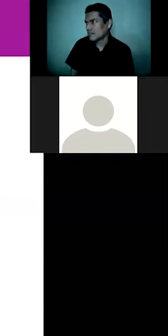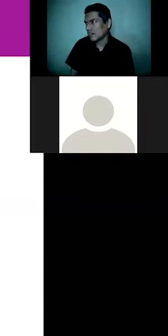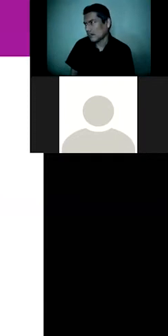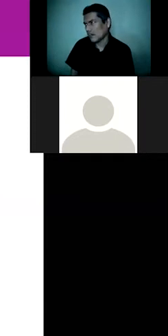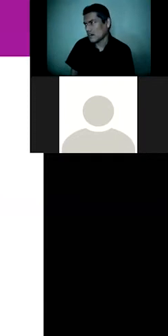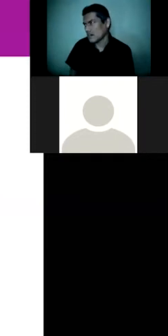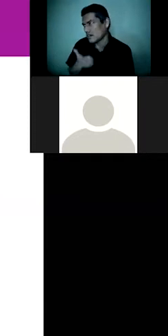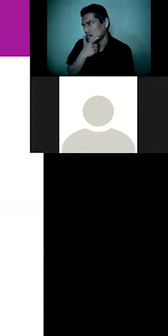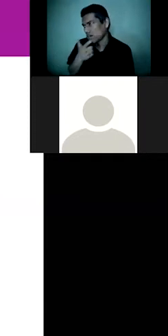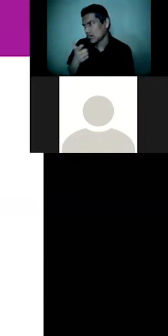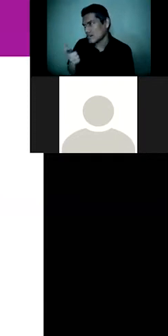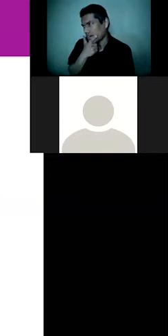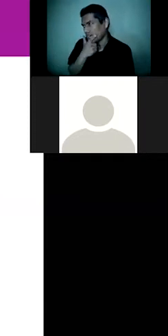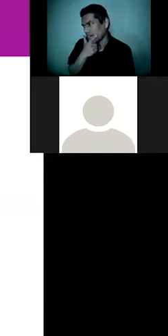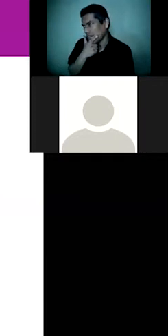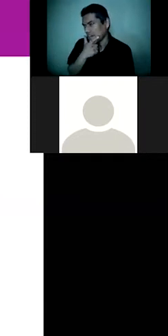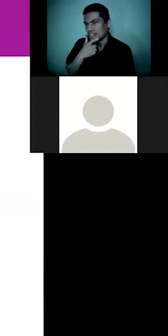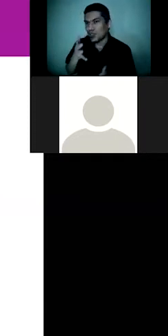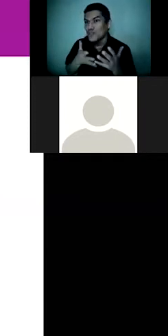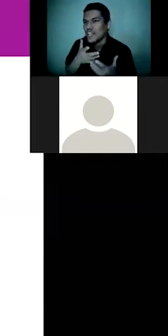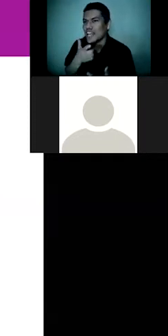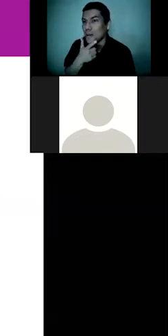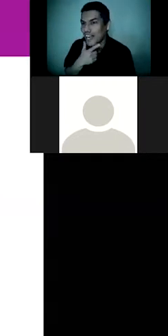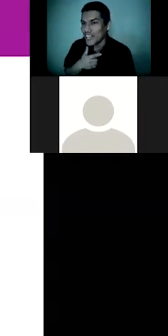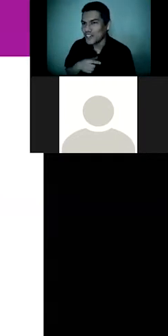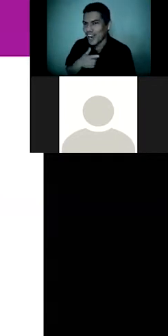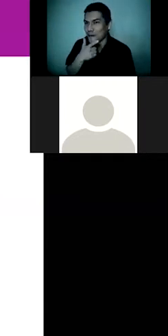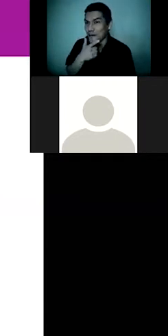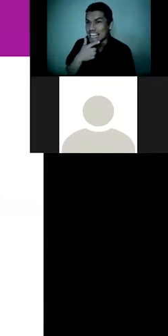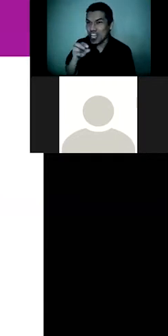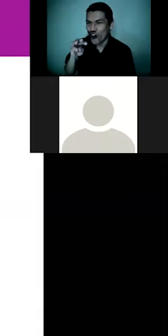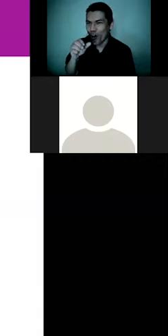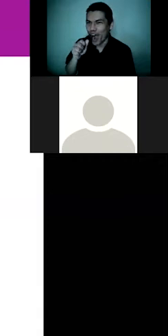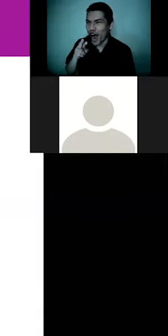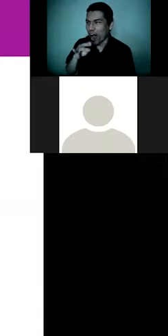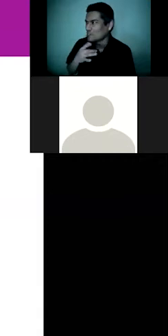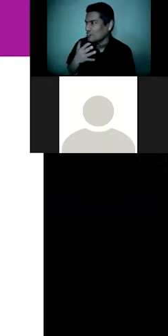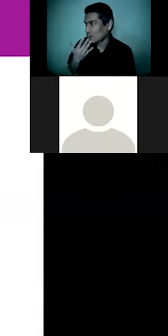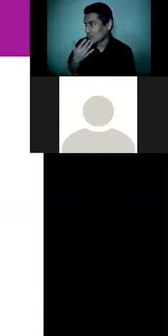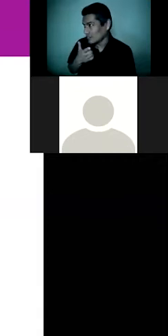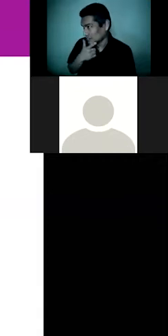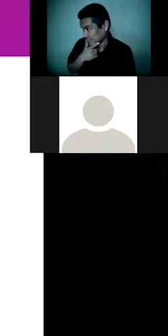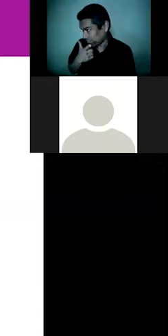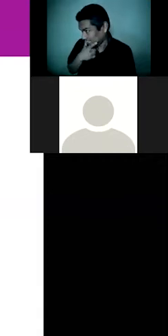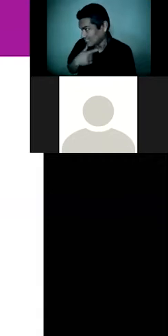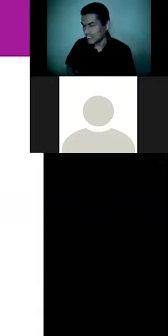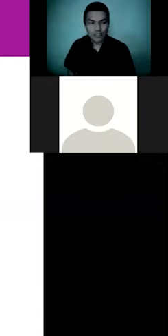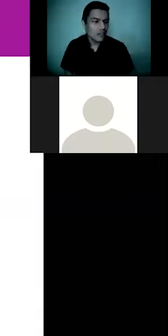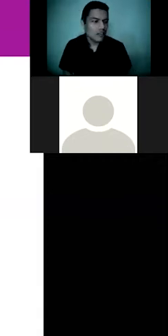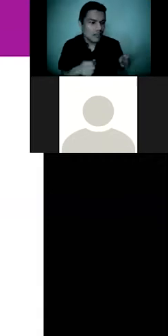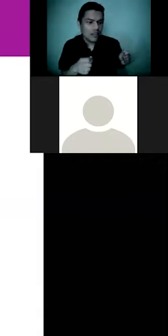dice? Y yo le decía, en señas, amarillo. Sí, dice la seña de amarillo.